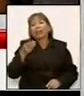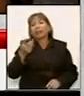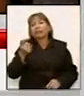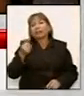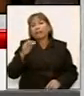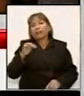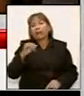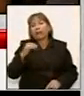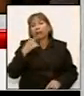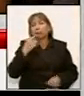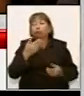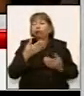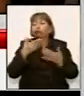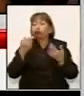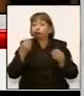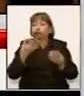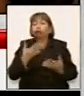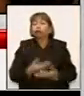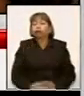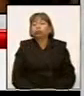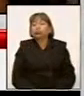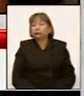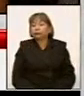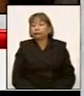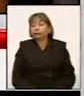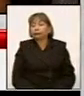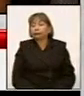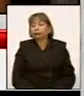Zonas ricas, ¿no?